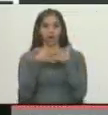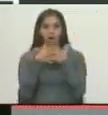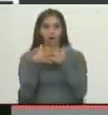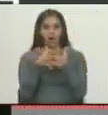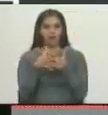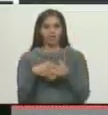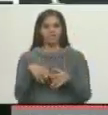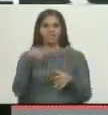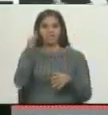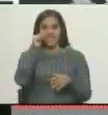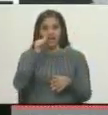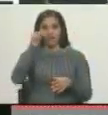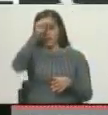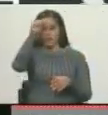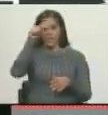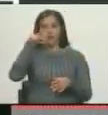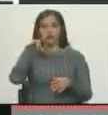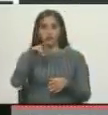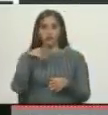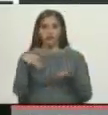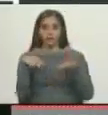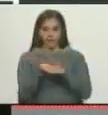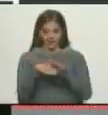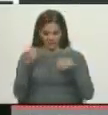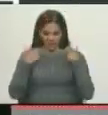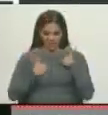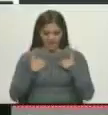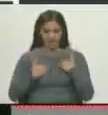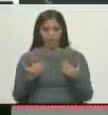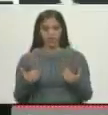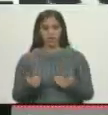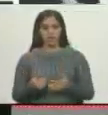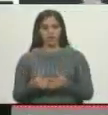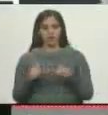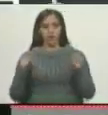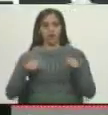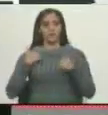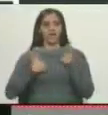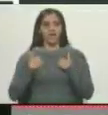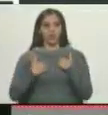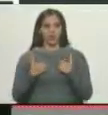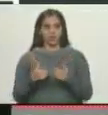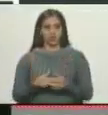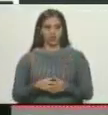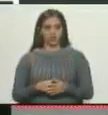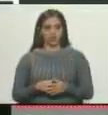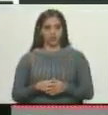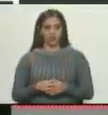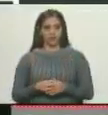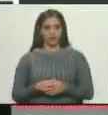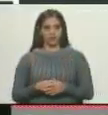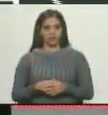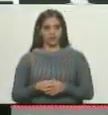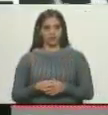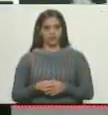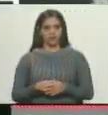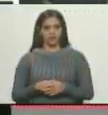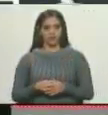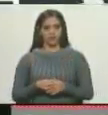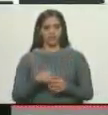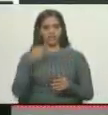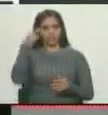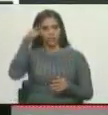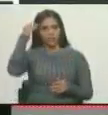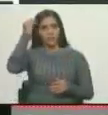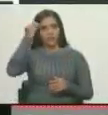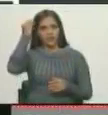lunes, hoy martes, miércoles. Hoy miércoles, perdón. ¿Y tú crees que